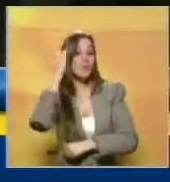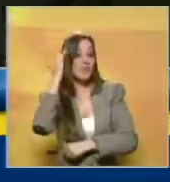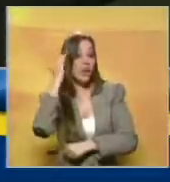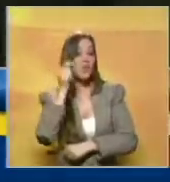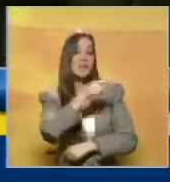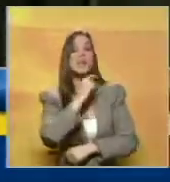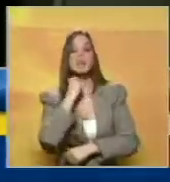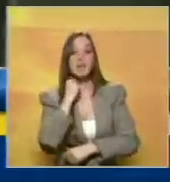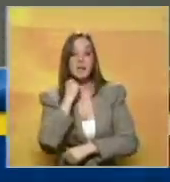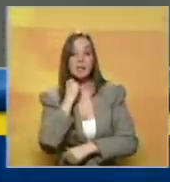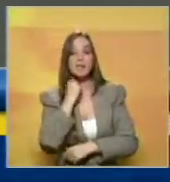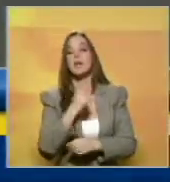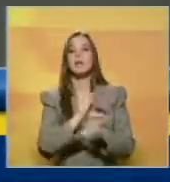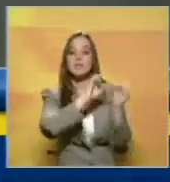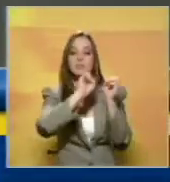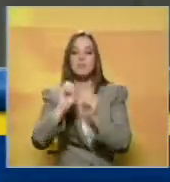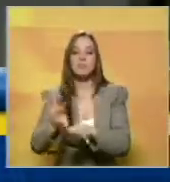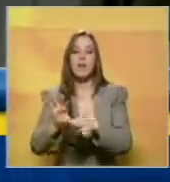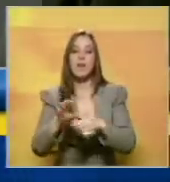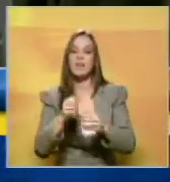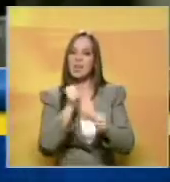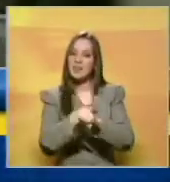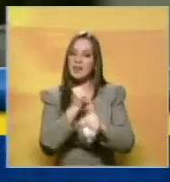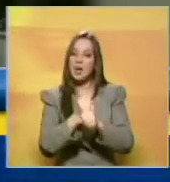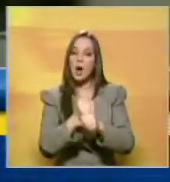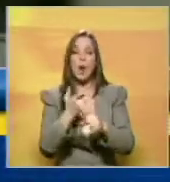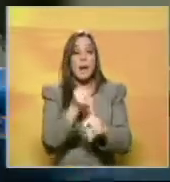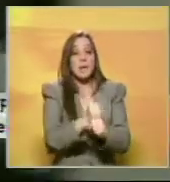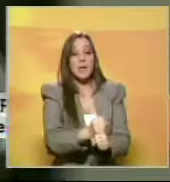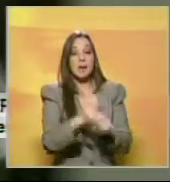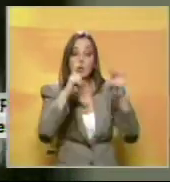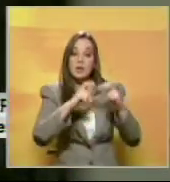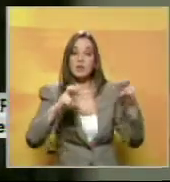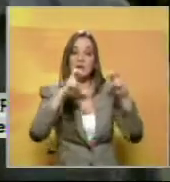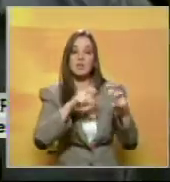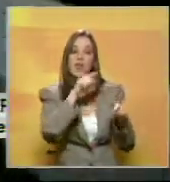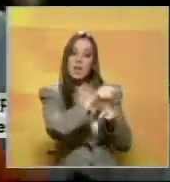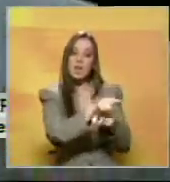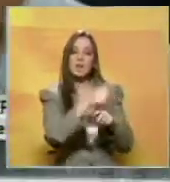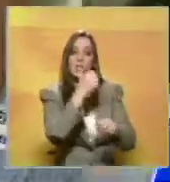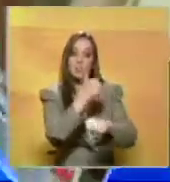sido relevado de sus funciones mientras era investigado por los supuestos delitos.